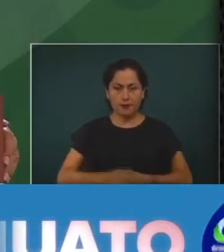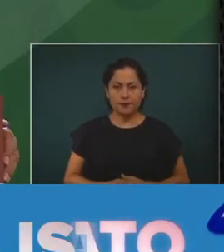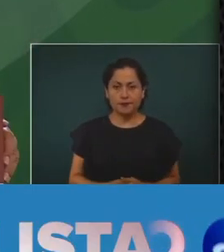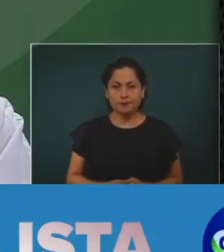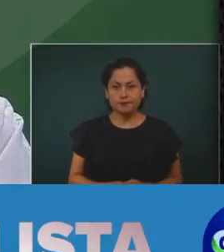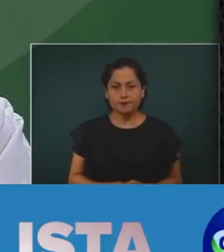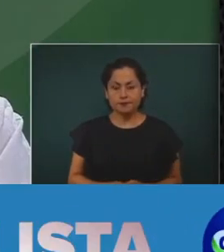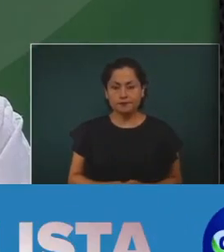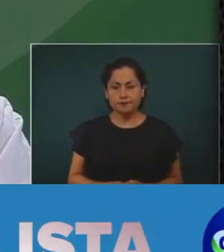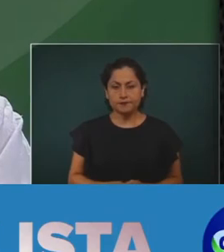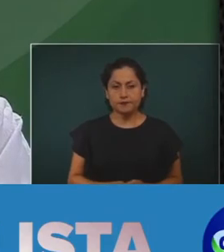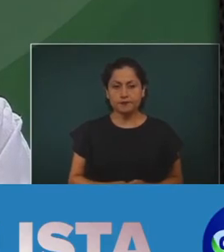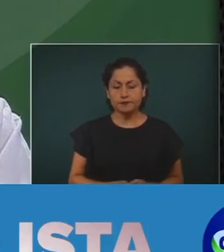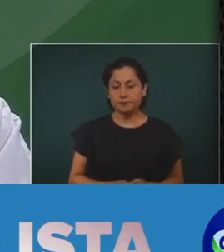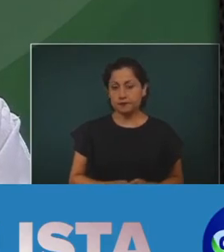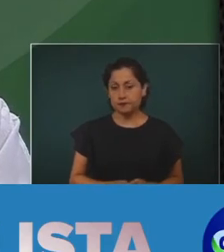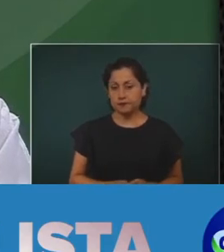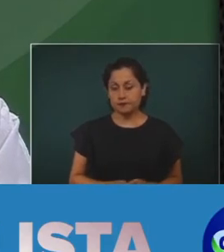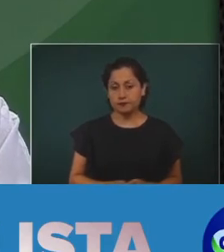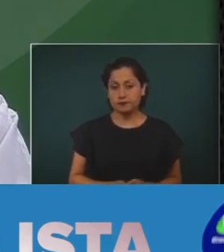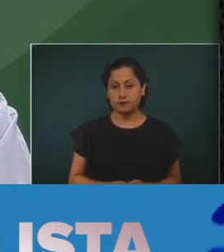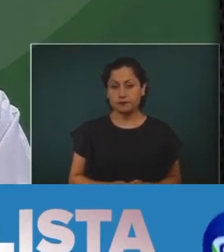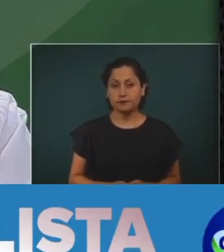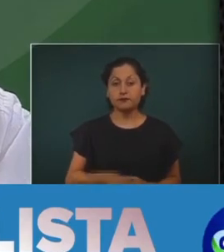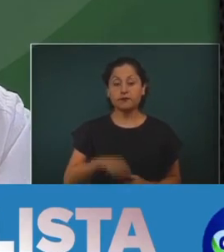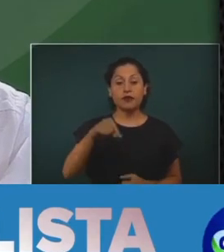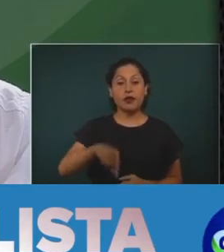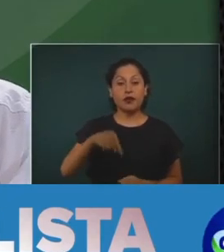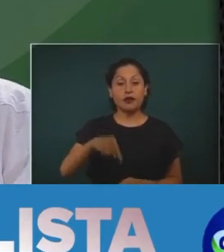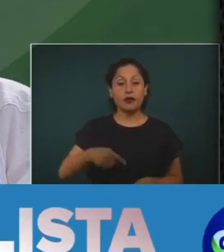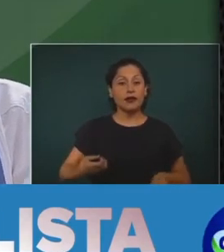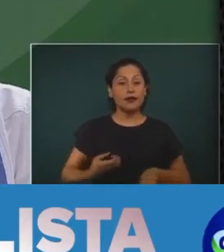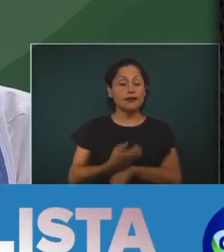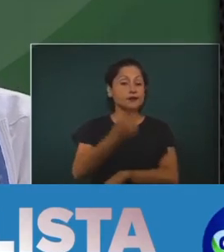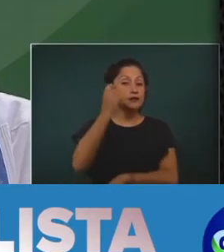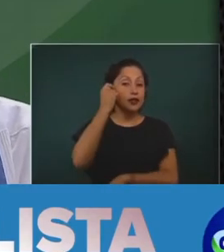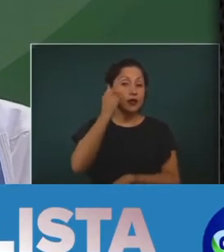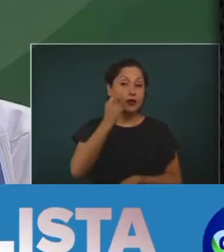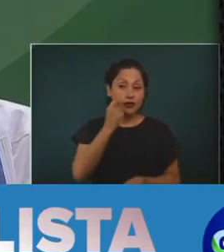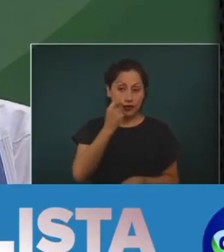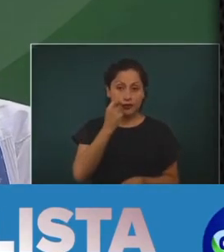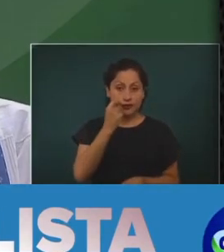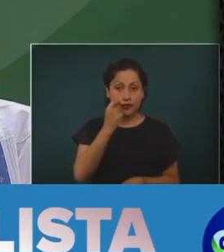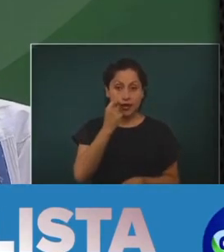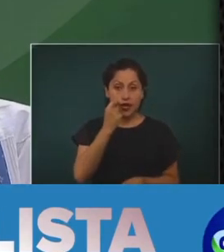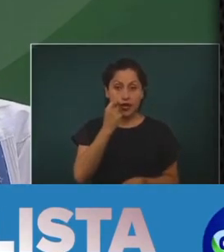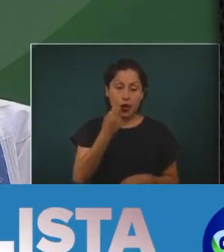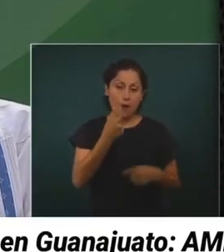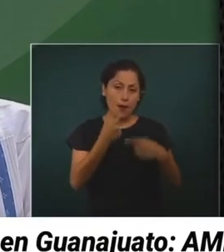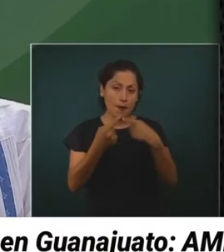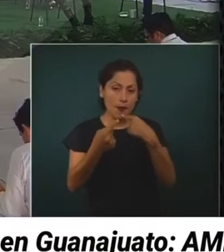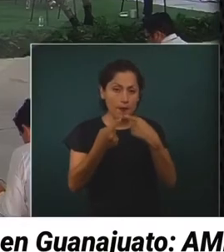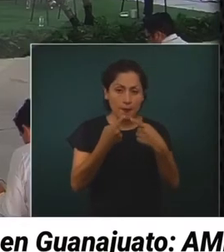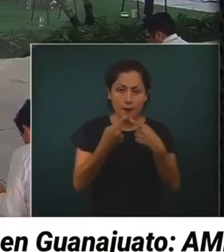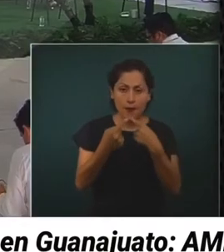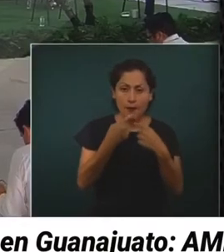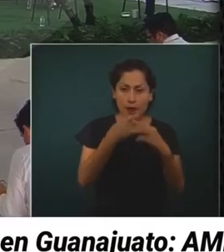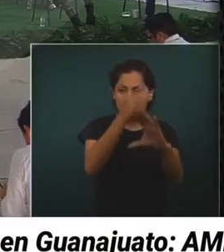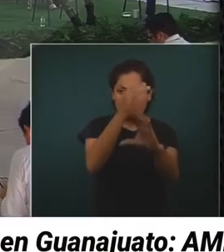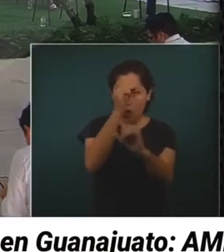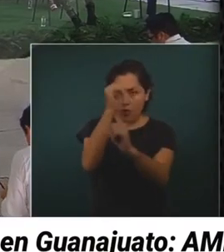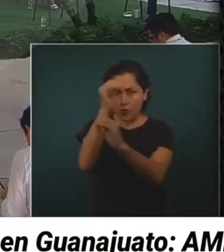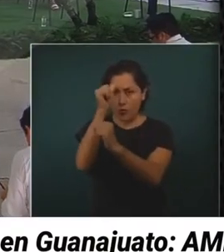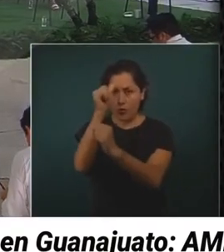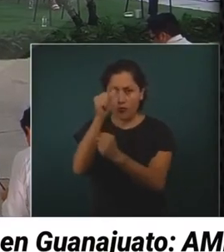detención de El Marro ha sido benéfica para Guanajuato e incluso puntualizó que desde la fecha de su detención, este estado dejó de ser el primer lugar